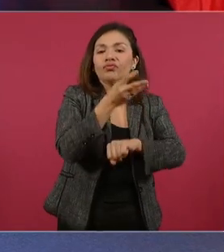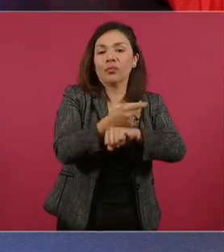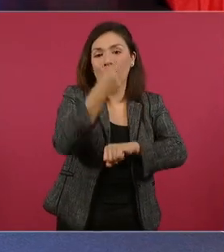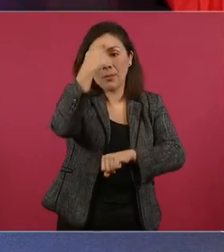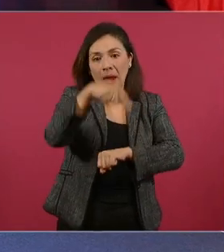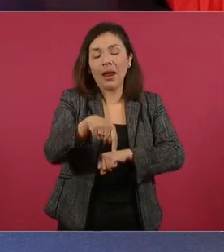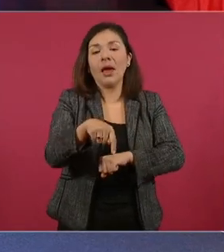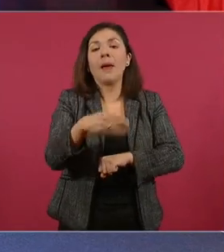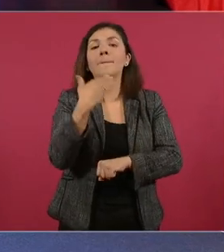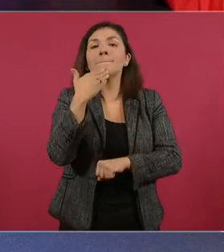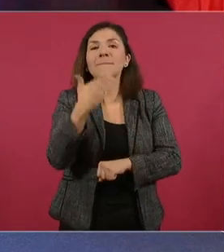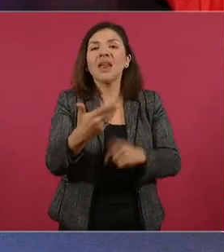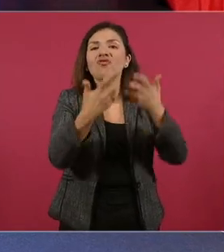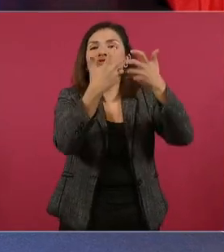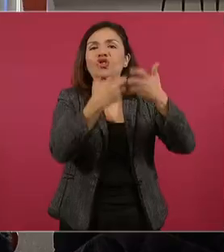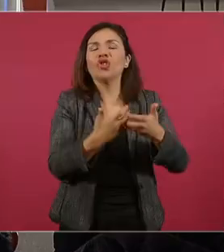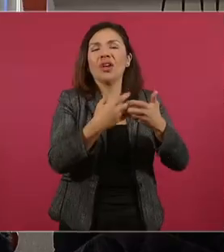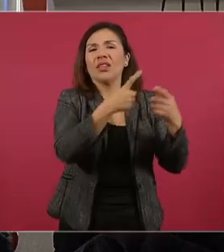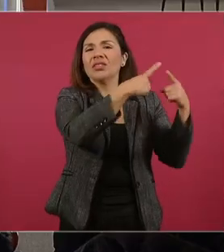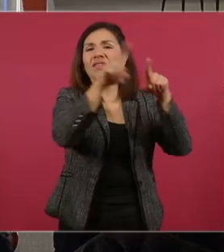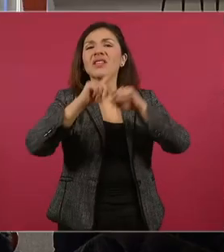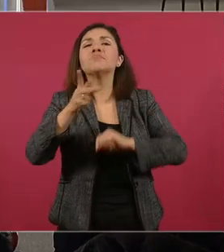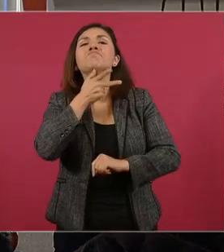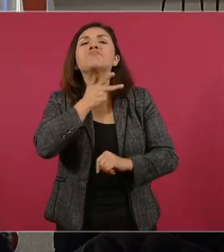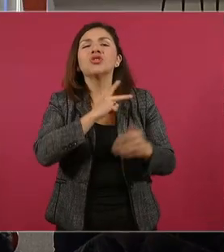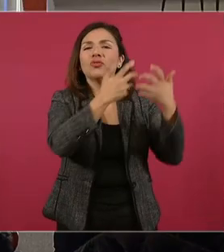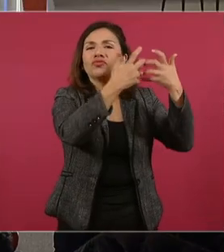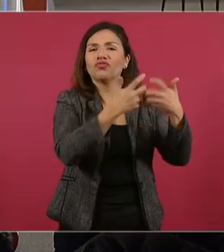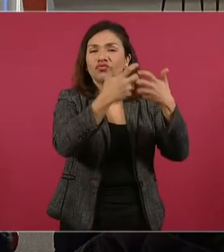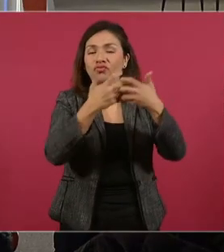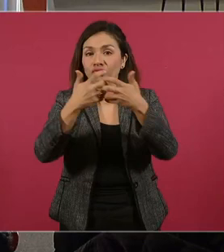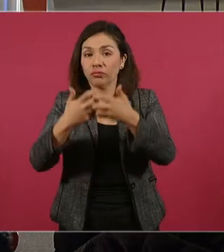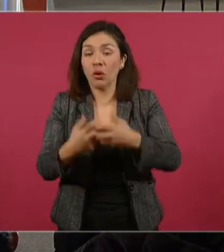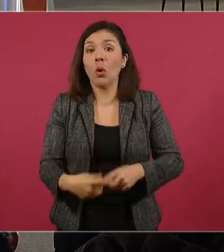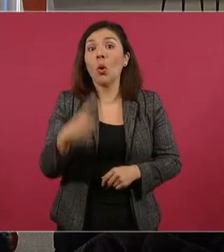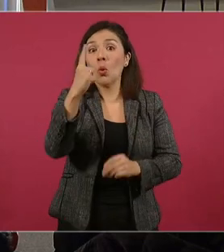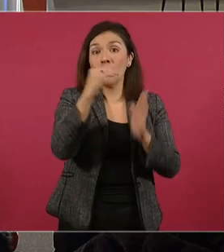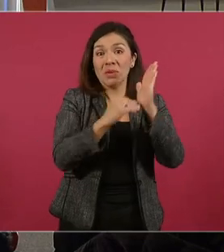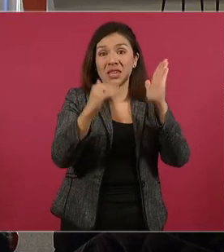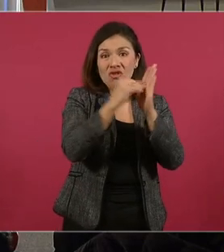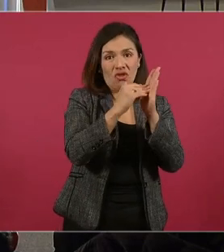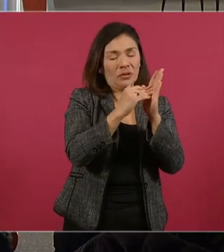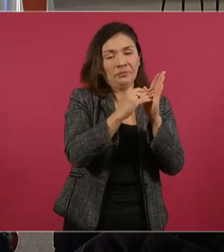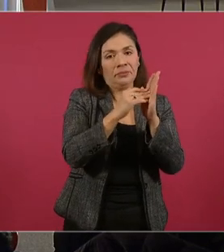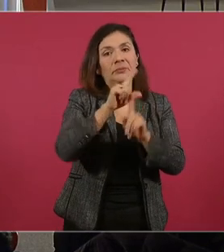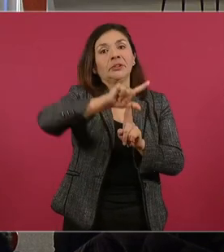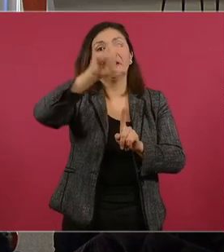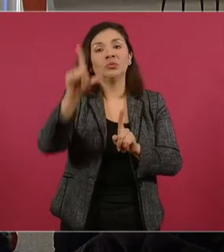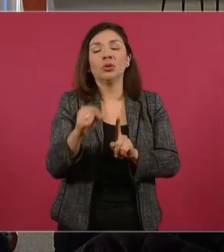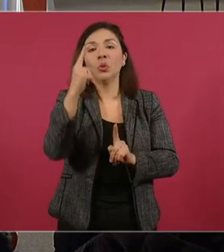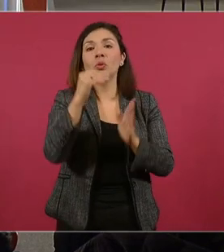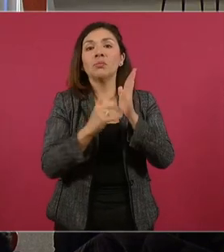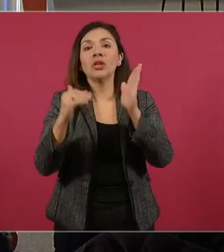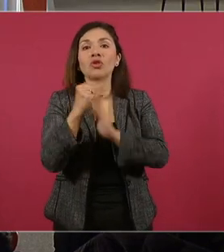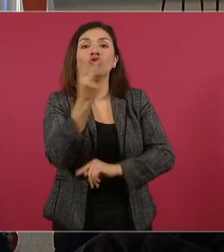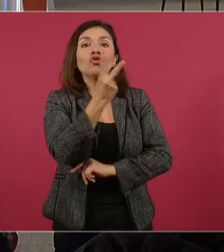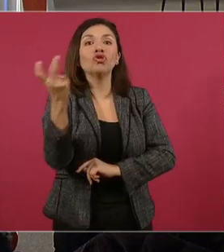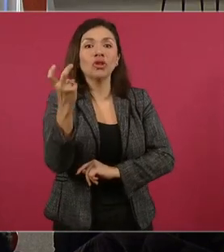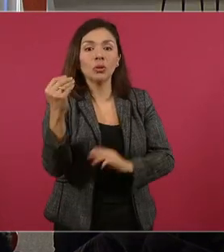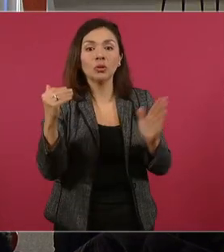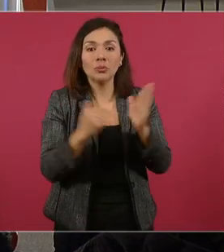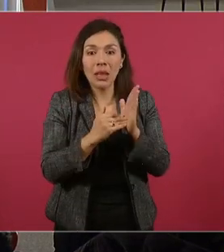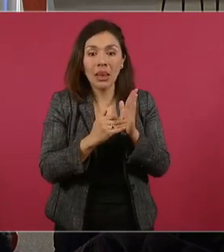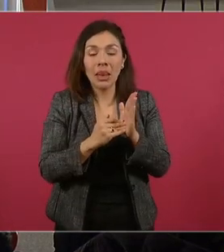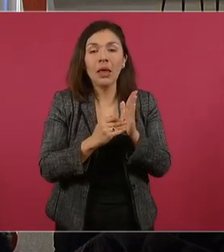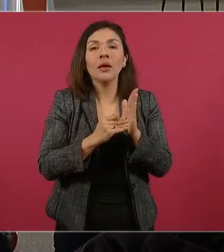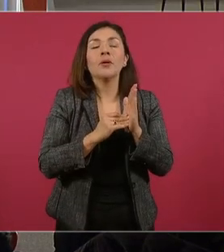la eficiencia de las 6 refinerías. De 1,000,000 vamos a pasar a 1,200,000, de forma tal